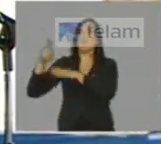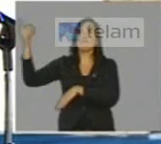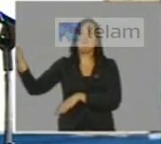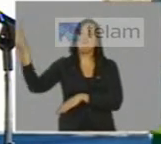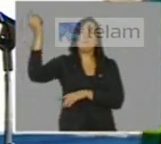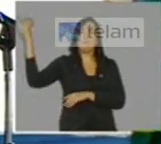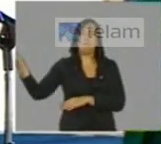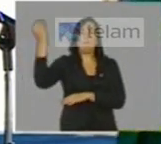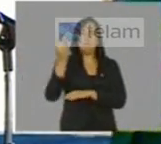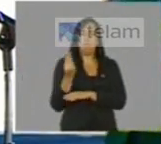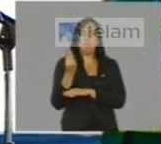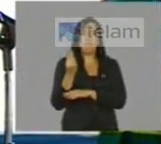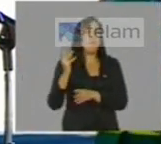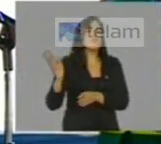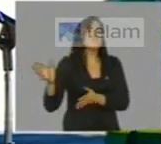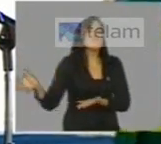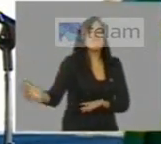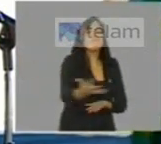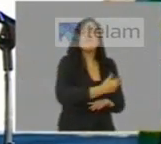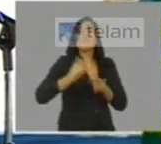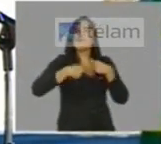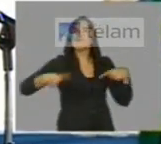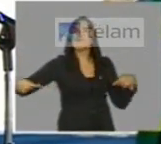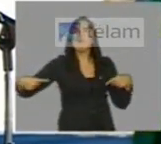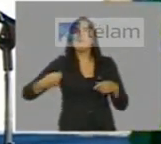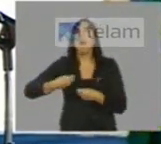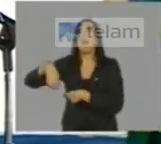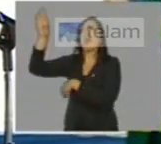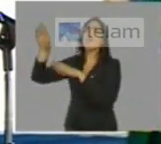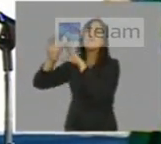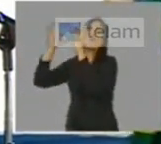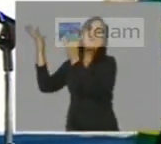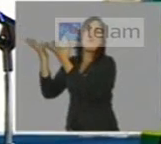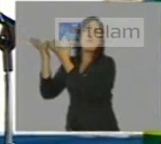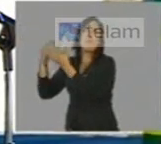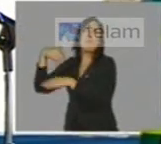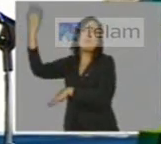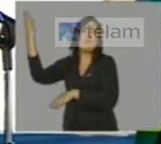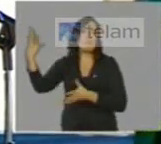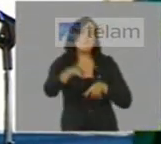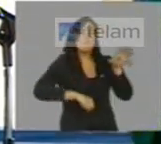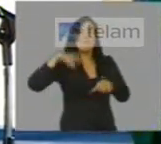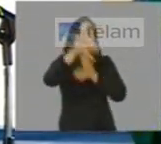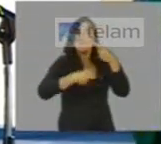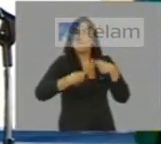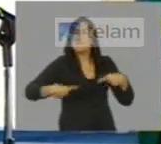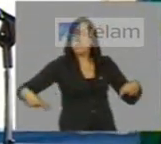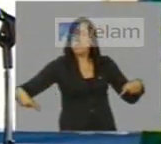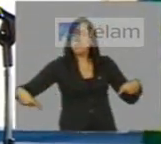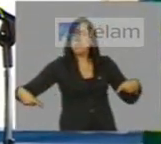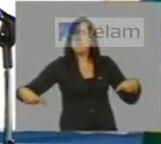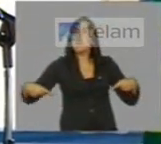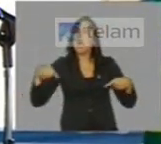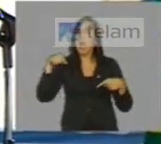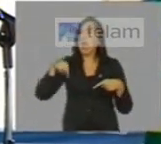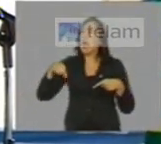que se llevaban de aquí todo para el gran mundo desarrollado con este mundo contemporáneo? ¿Con qué